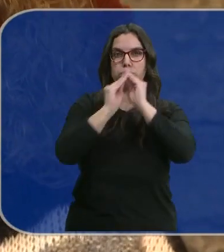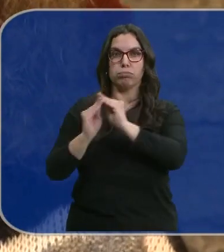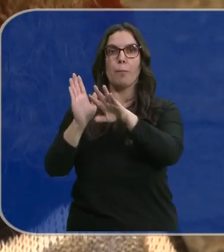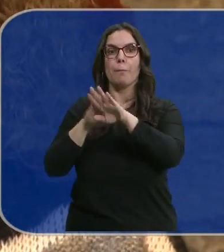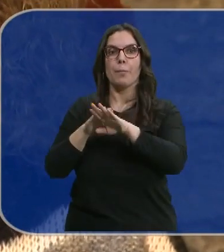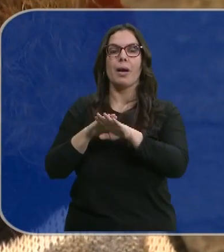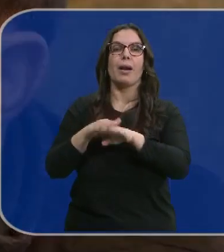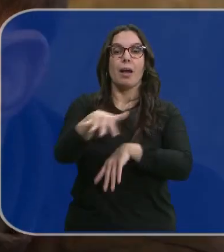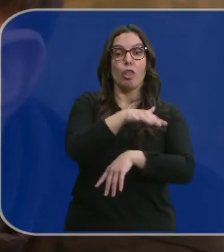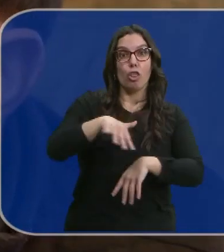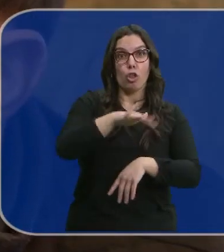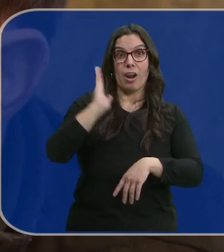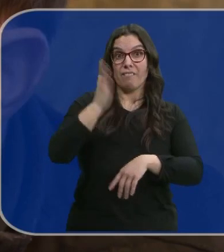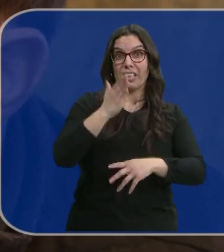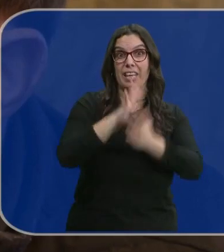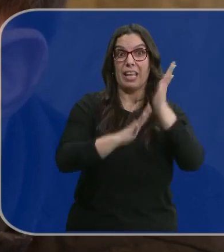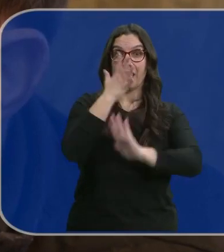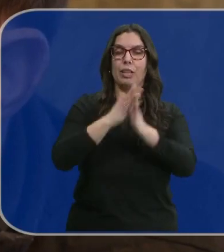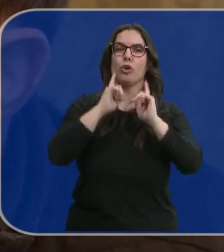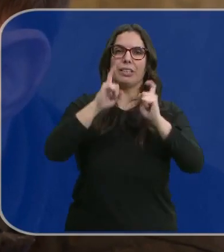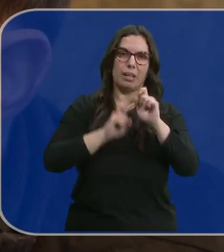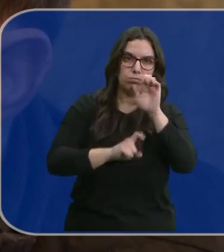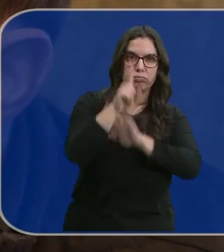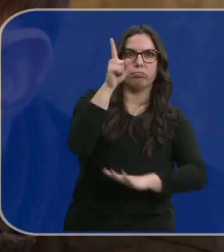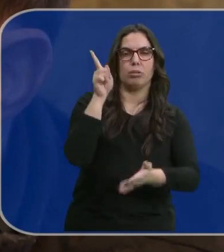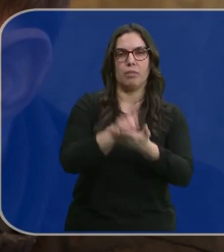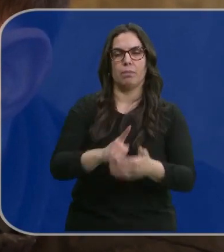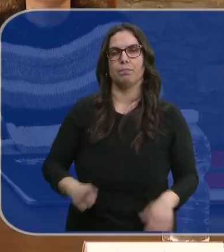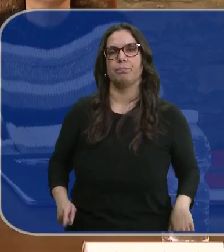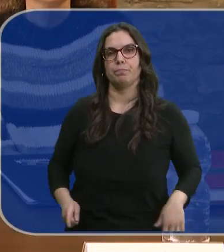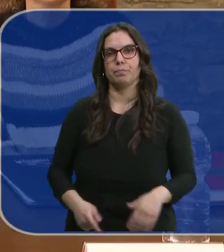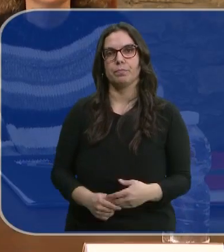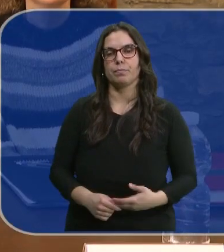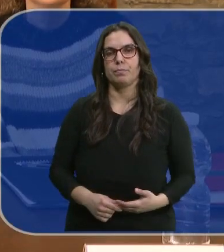para la recuperación de una zona castigada por los incendios de la Sierra de la Culebra.